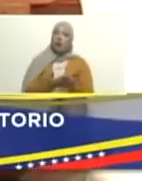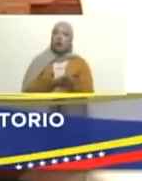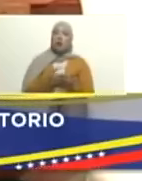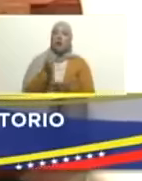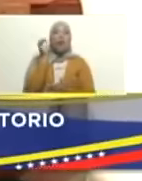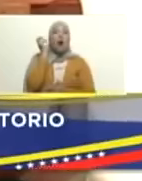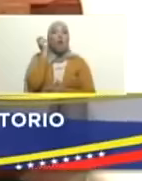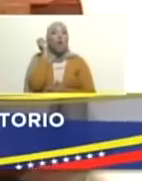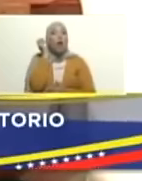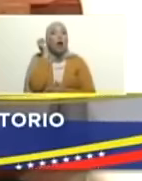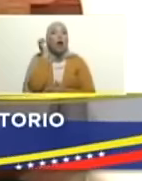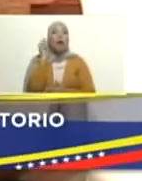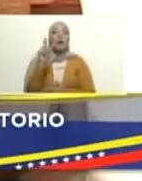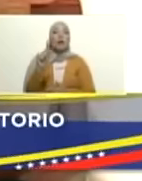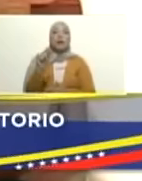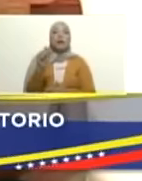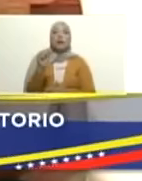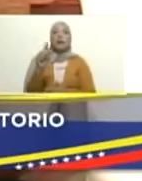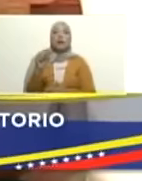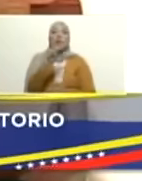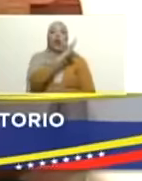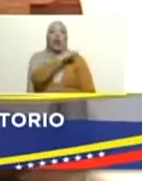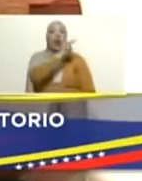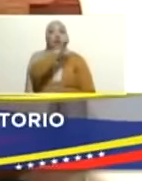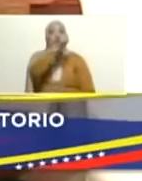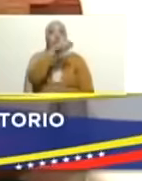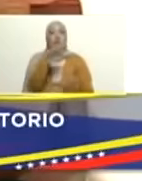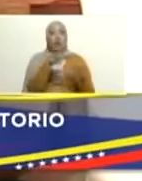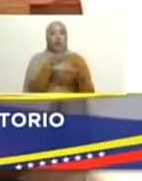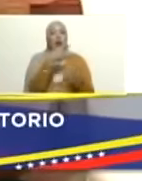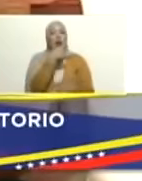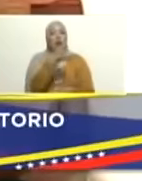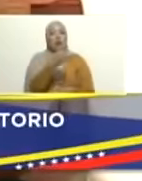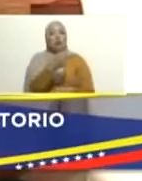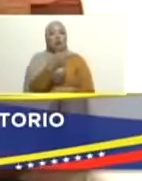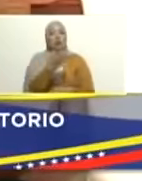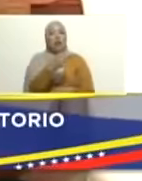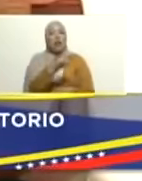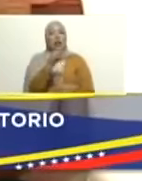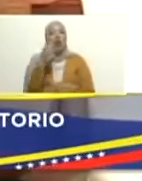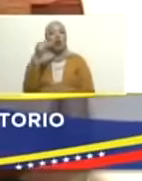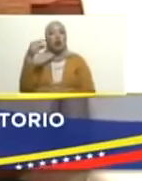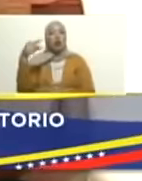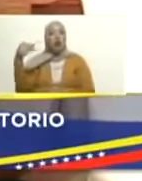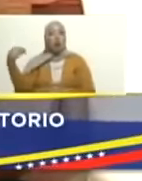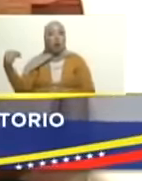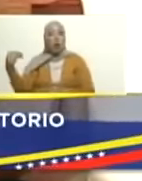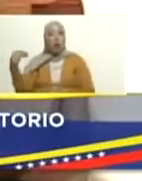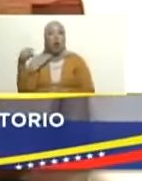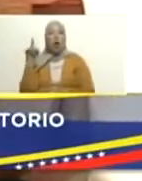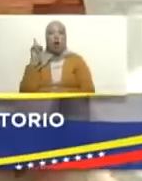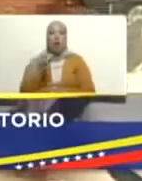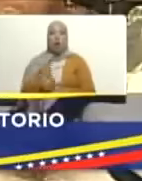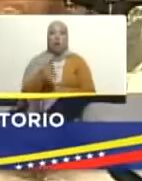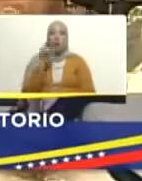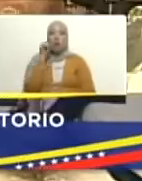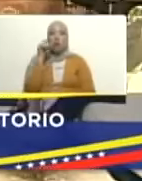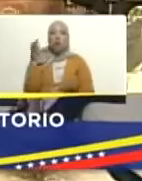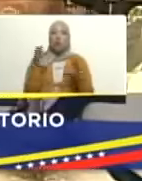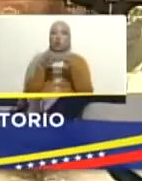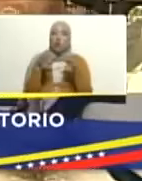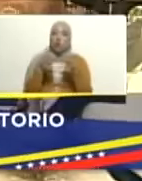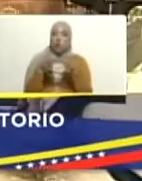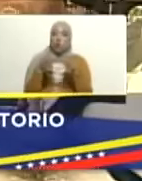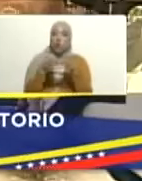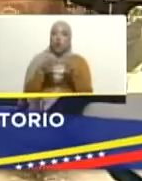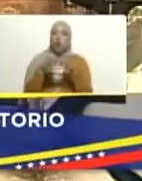Lander, jefe de la delegación, facilitador del Reino de Noruega, a la delegación